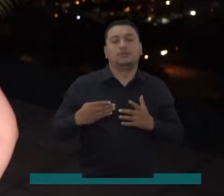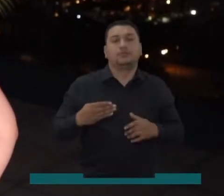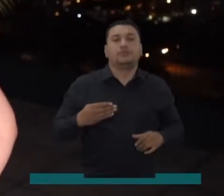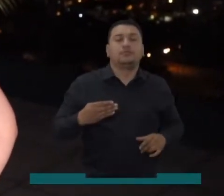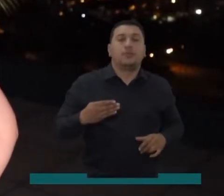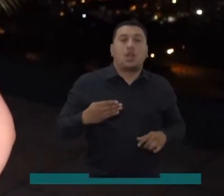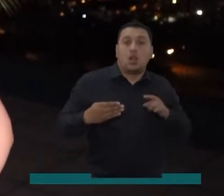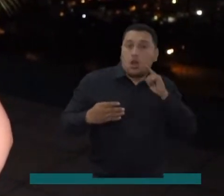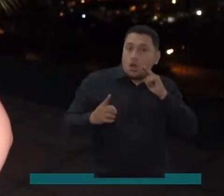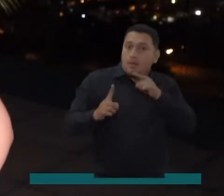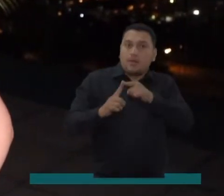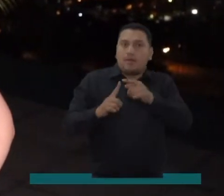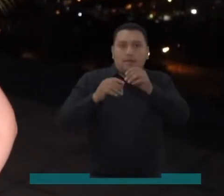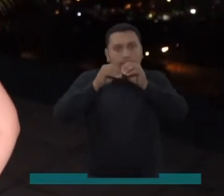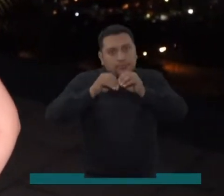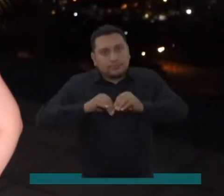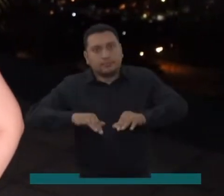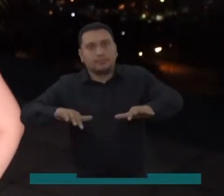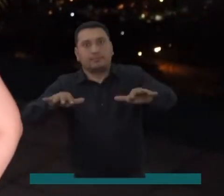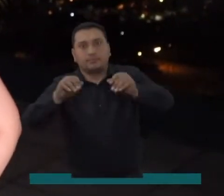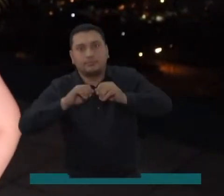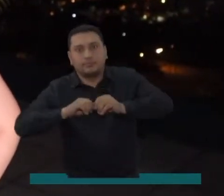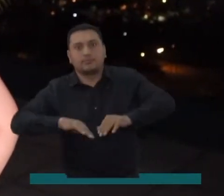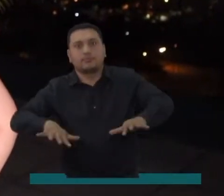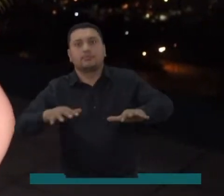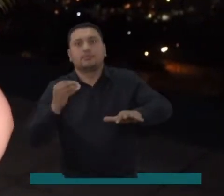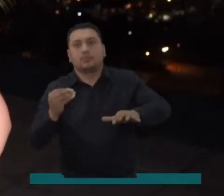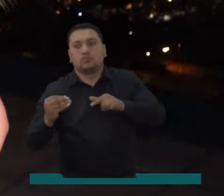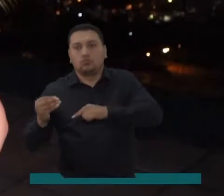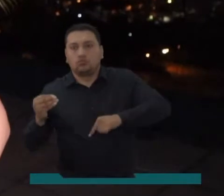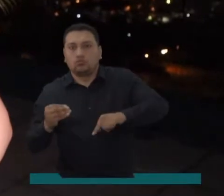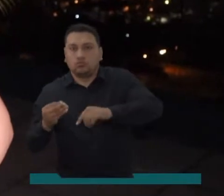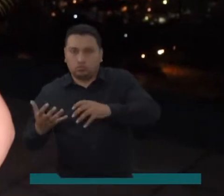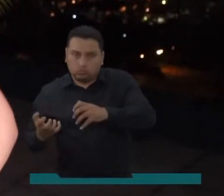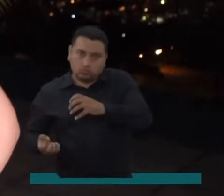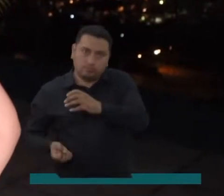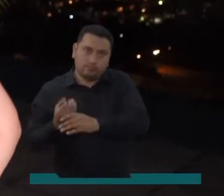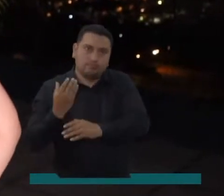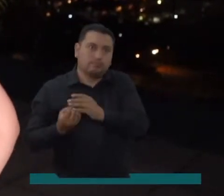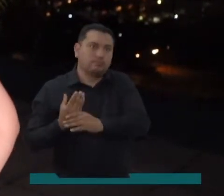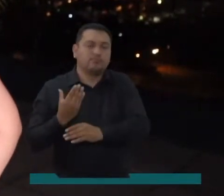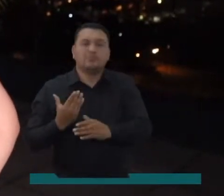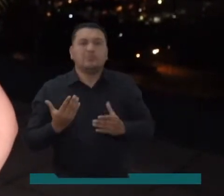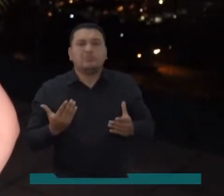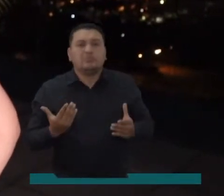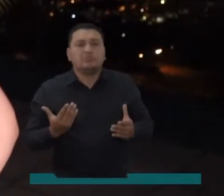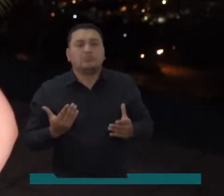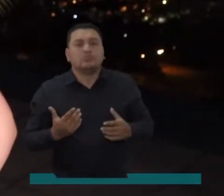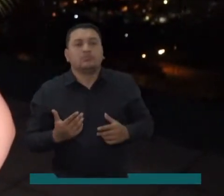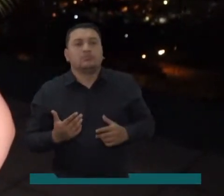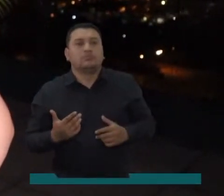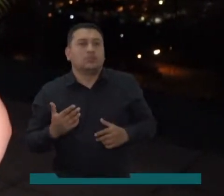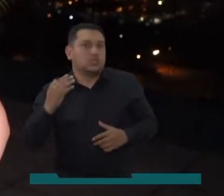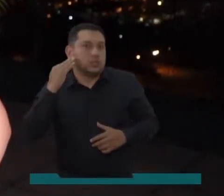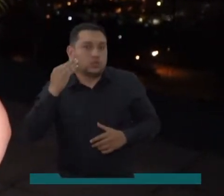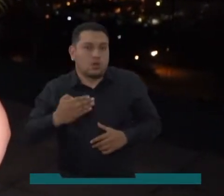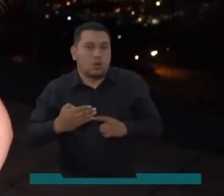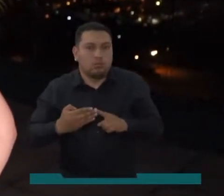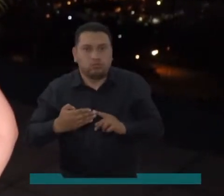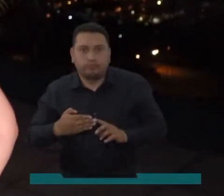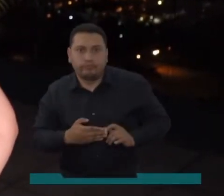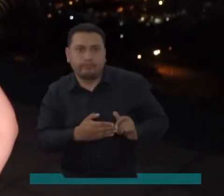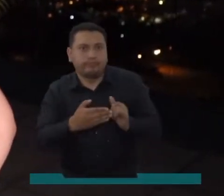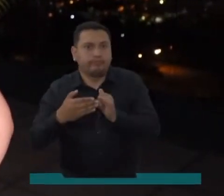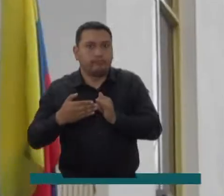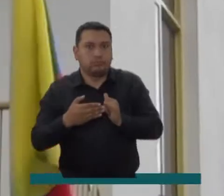la exhibición y circulación para quienes quieran crear producciones desde su celular